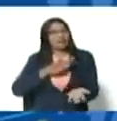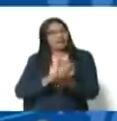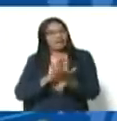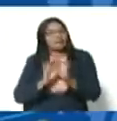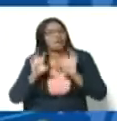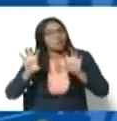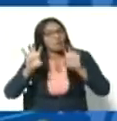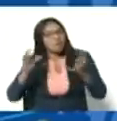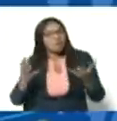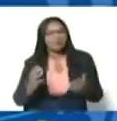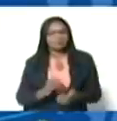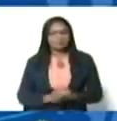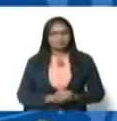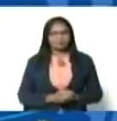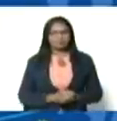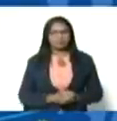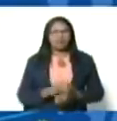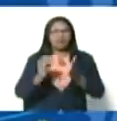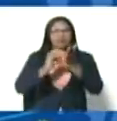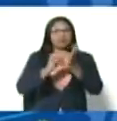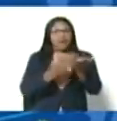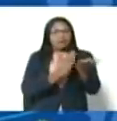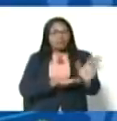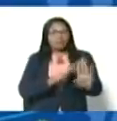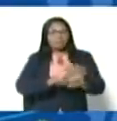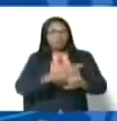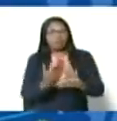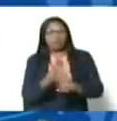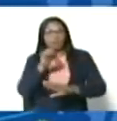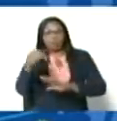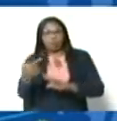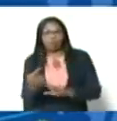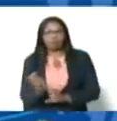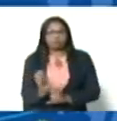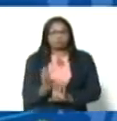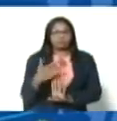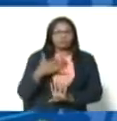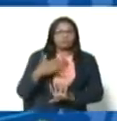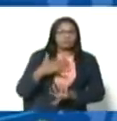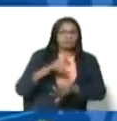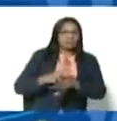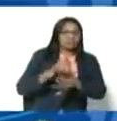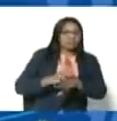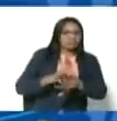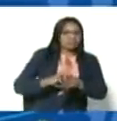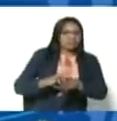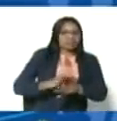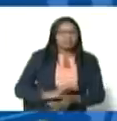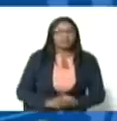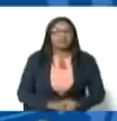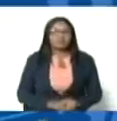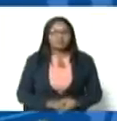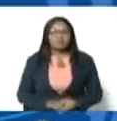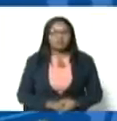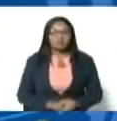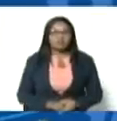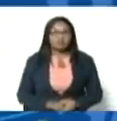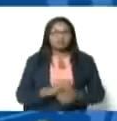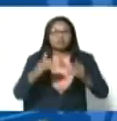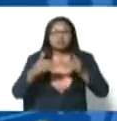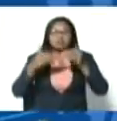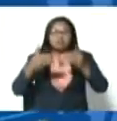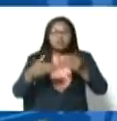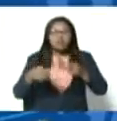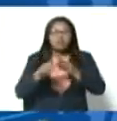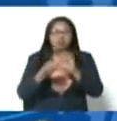acabo de hacer. Hay que avisarlo porque ellos se ponen entonces, se ponen malucos. Bueno, sigamos adelante